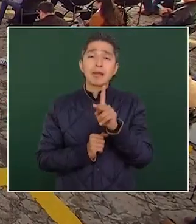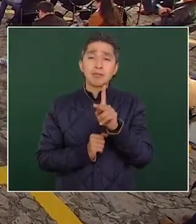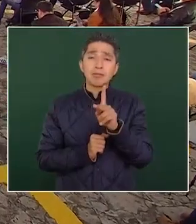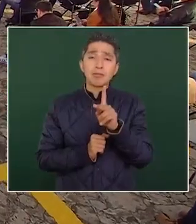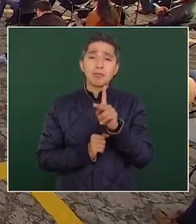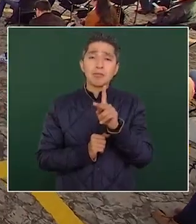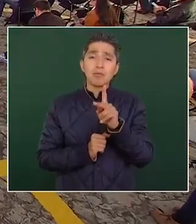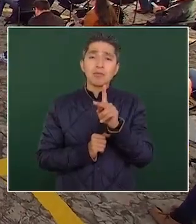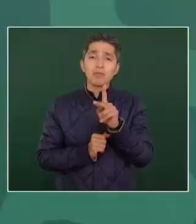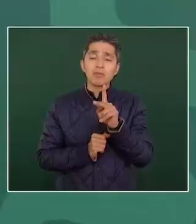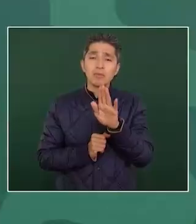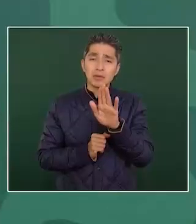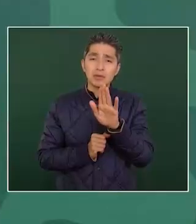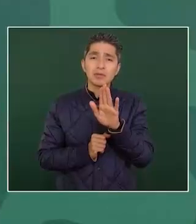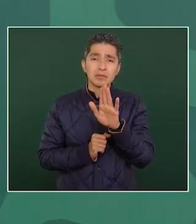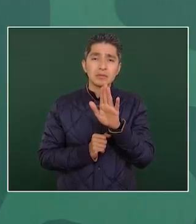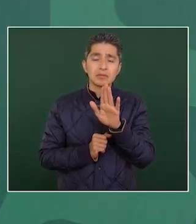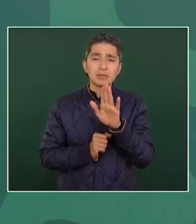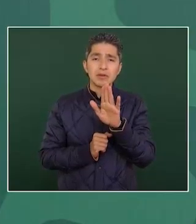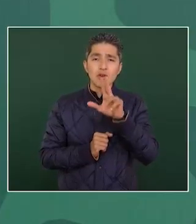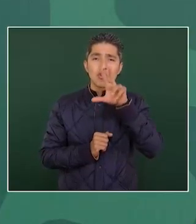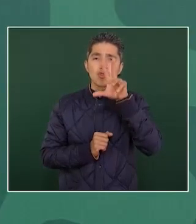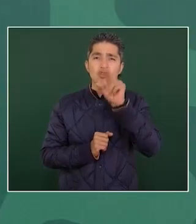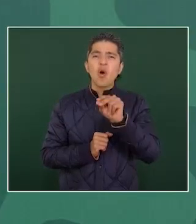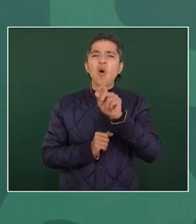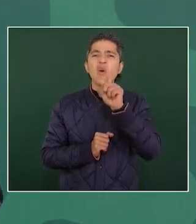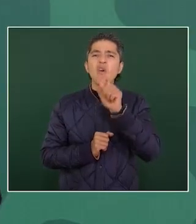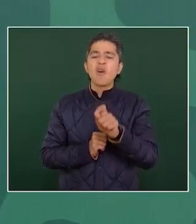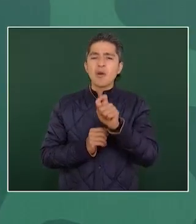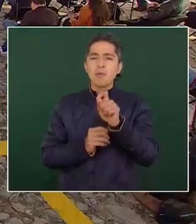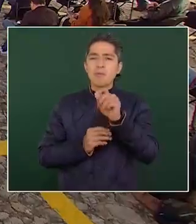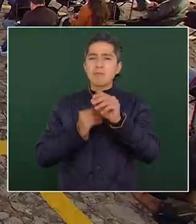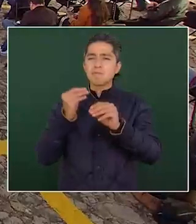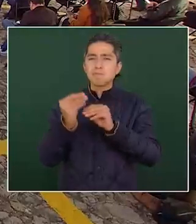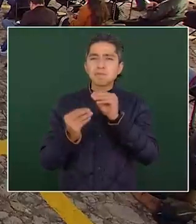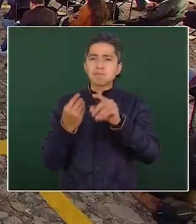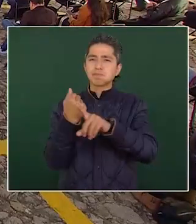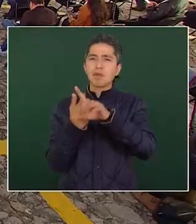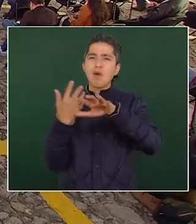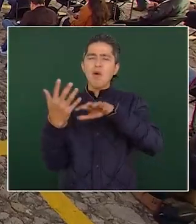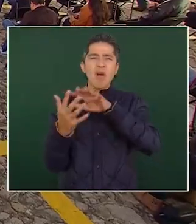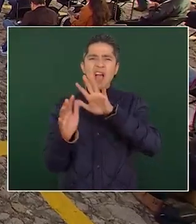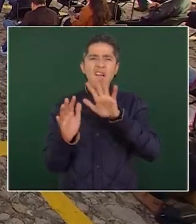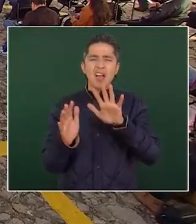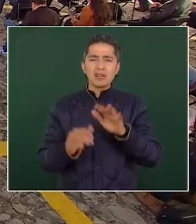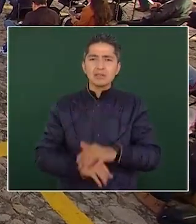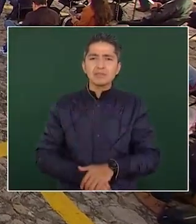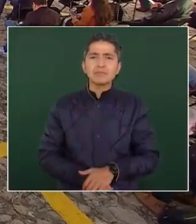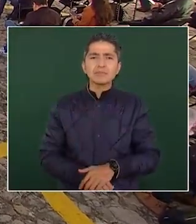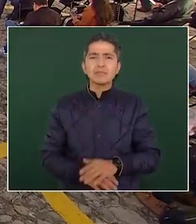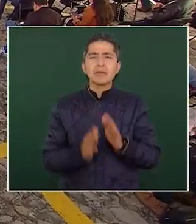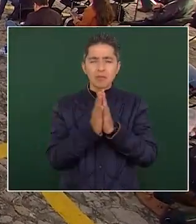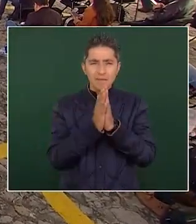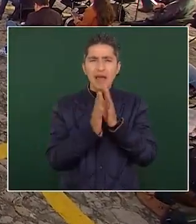con el principio de la no violencia. A ver si tienes lo de que dijo el